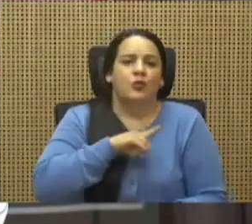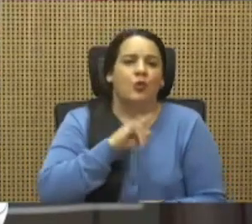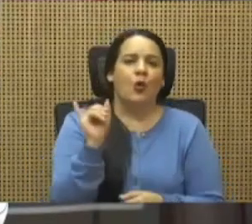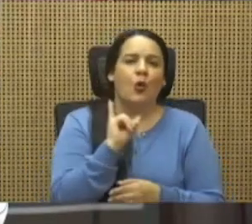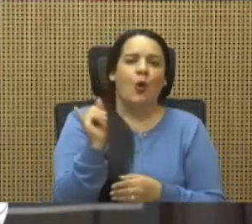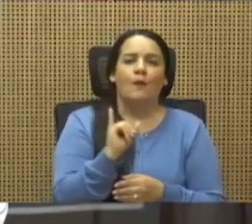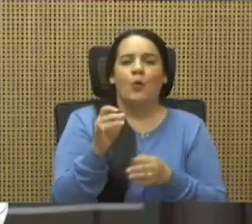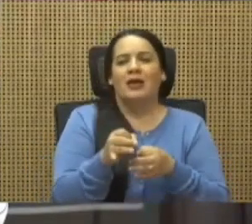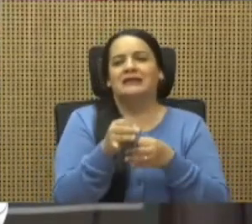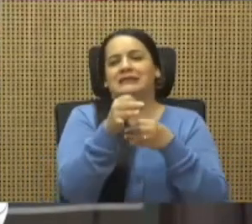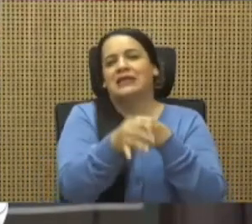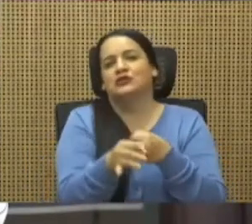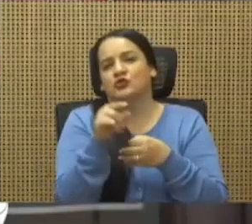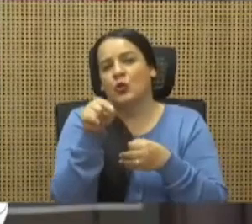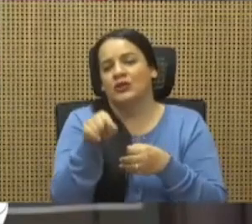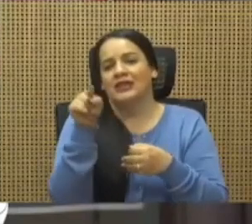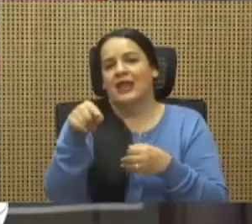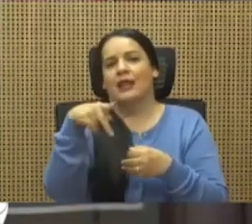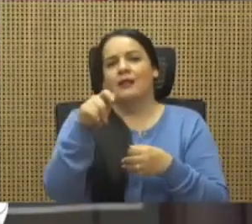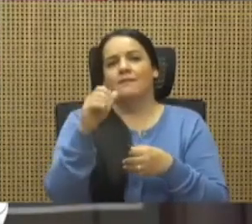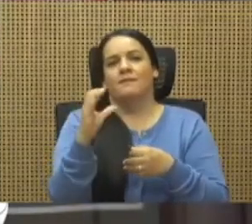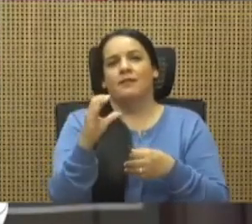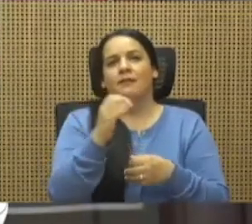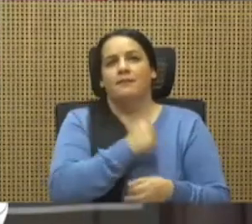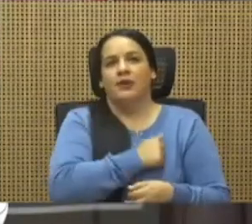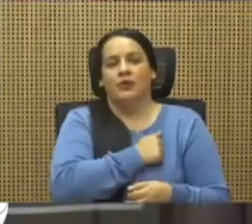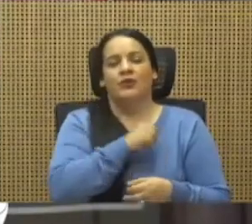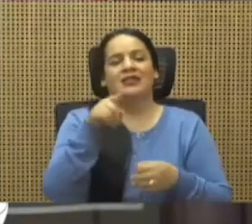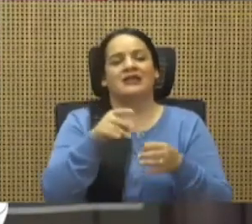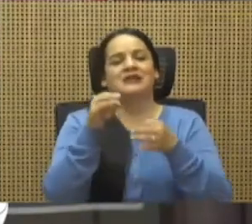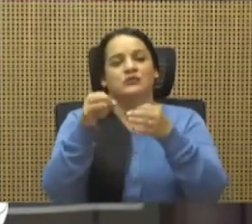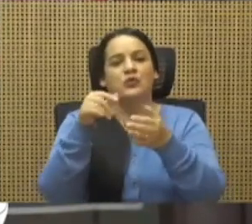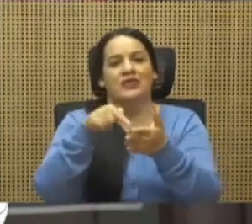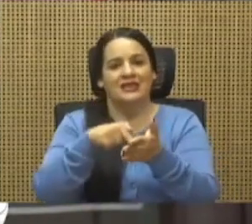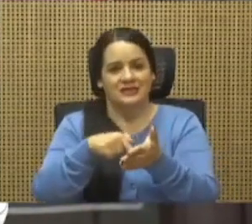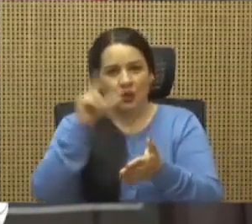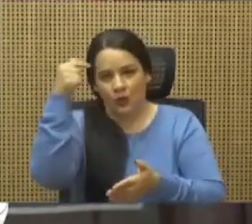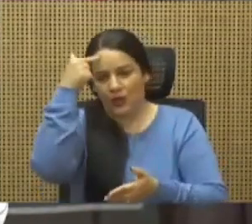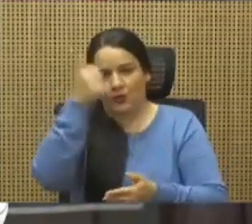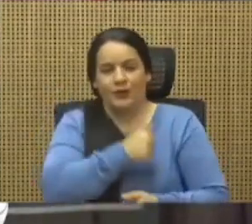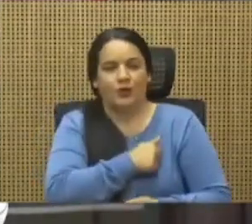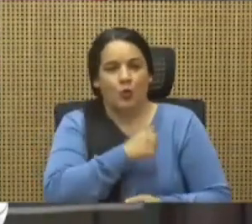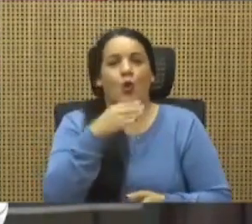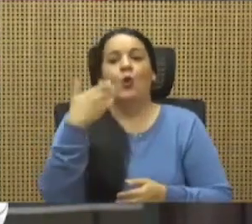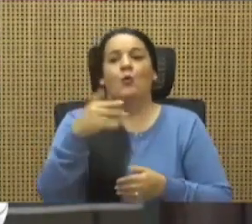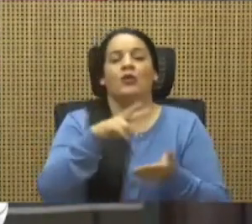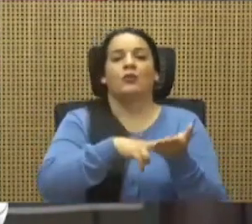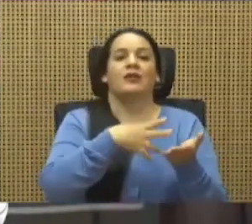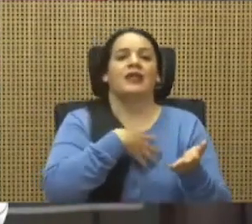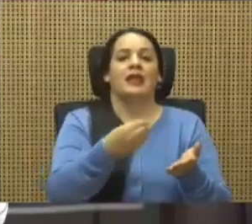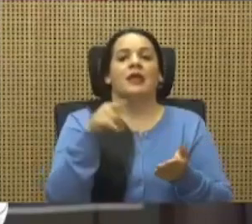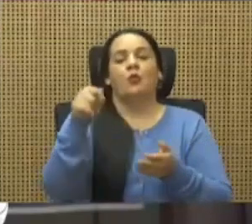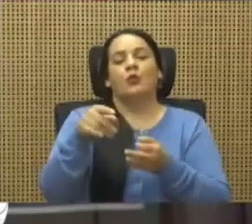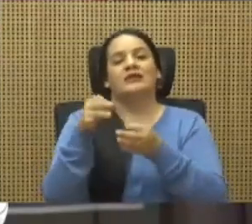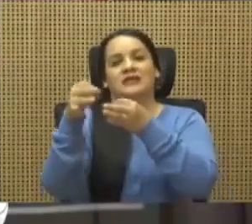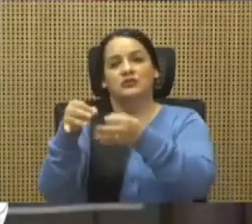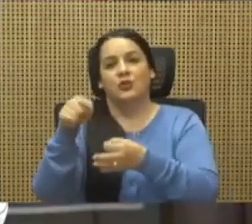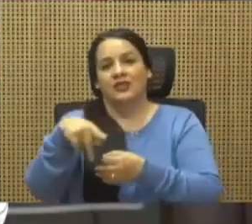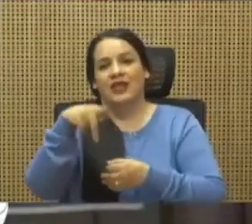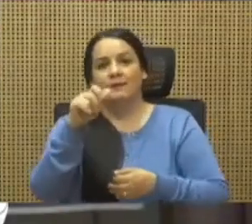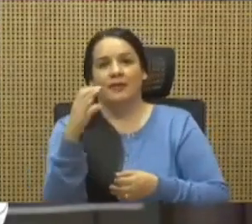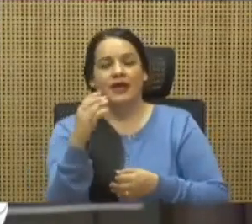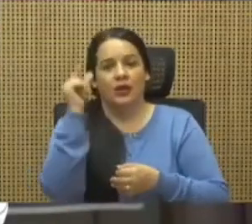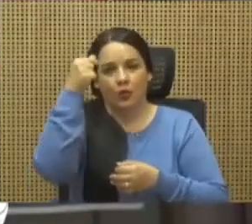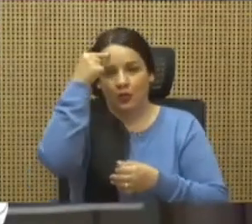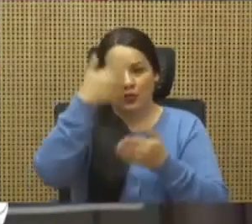de extensión del PAC, de extensión de este gobierno, cuando Liberación Nacional fue una extensión del PAC en el gobierno pasado. Esas son